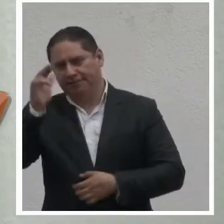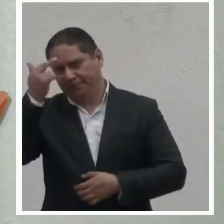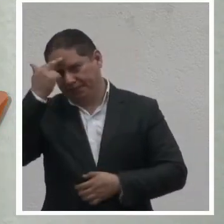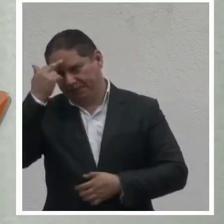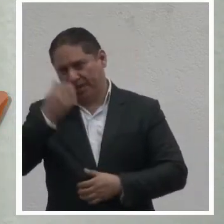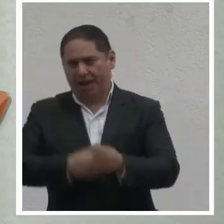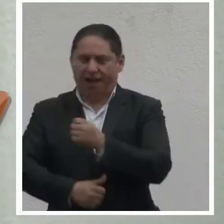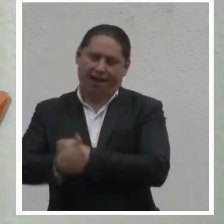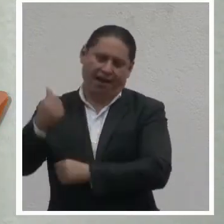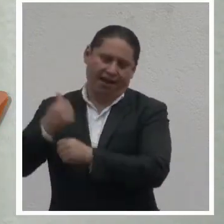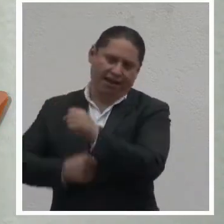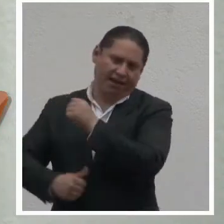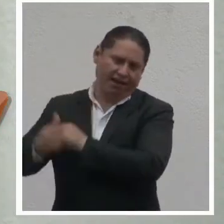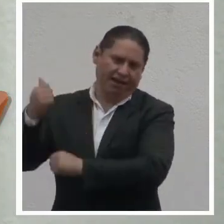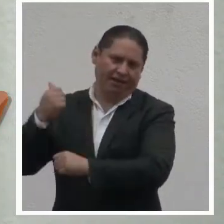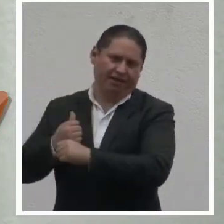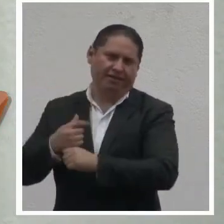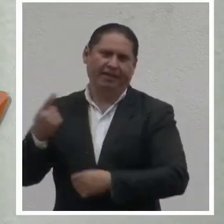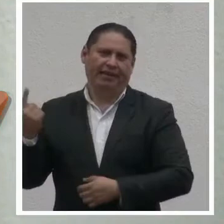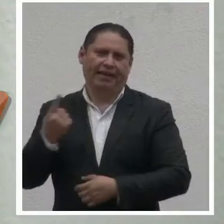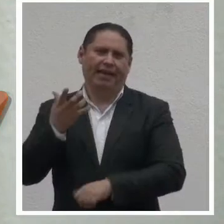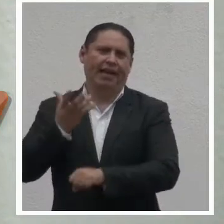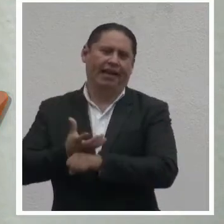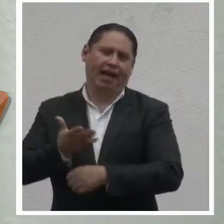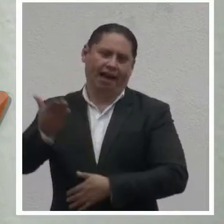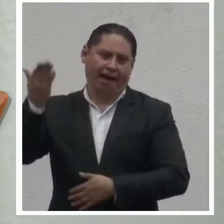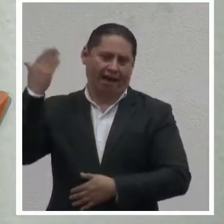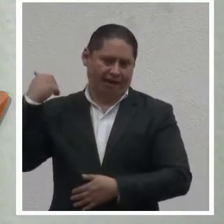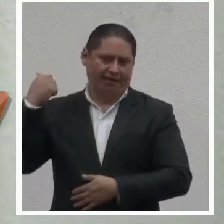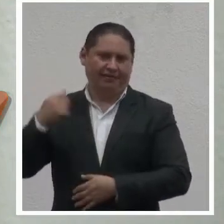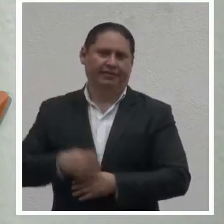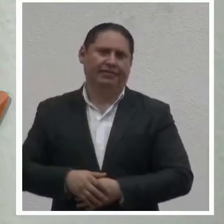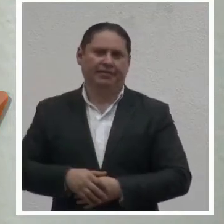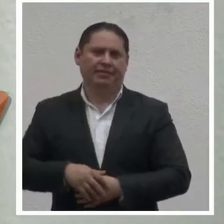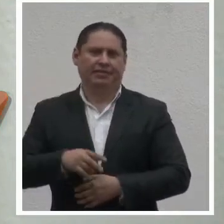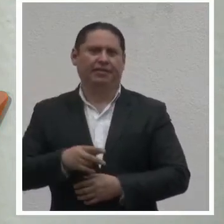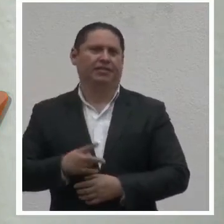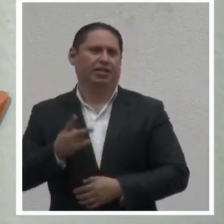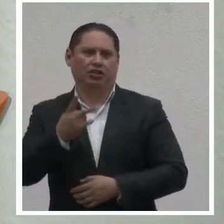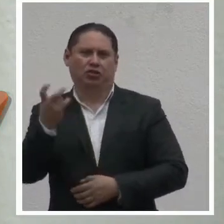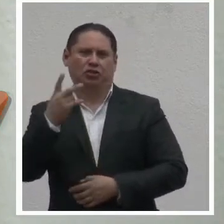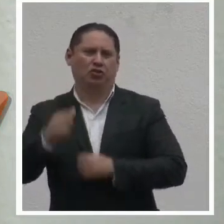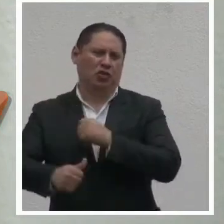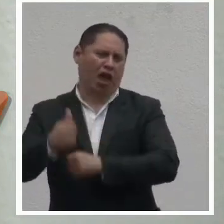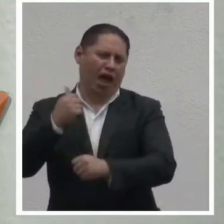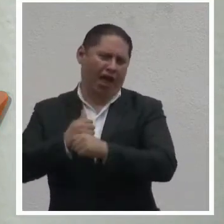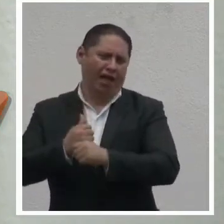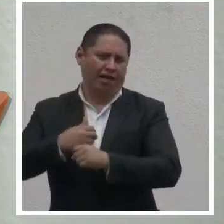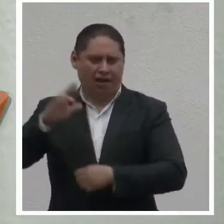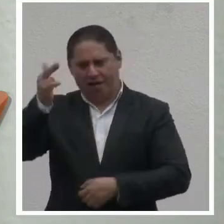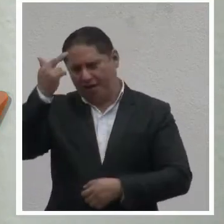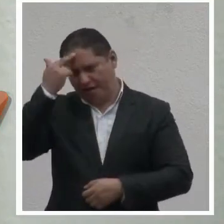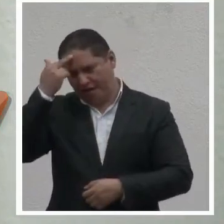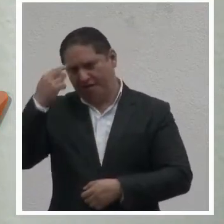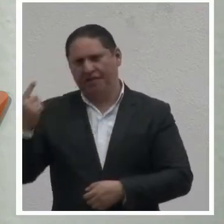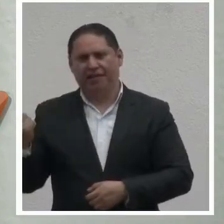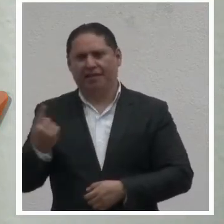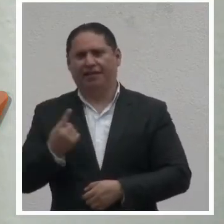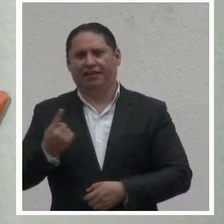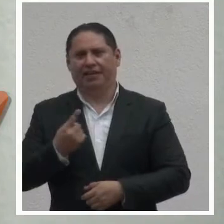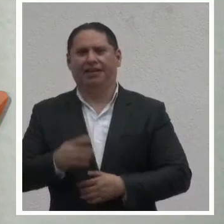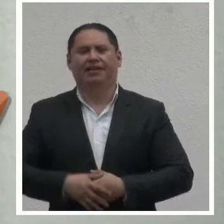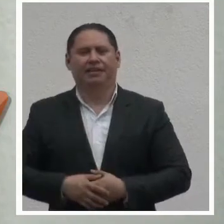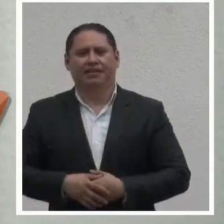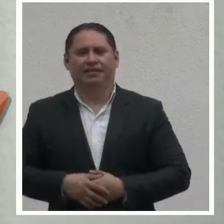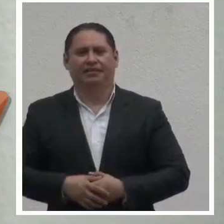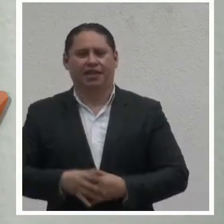XXI lo que era la potencia norteamericana hace dos siglos. Nos recuerda la doctrina del destino manifiesto y